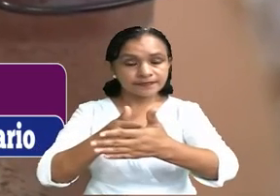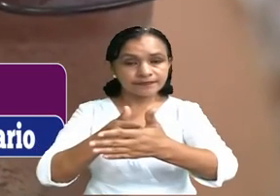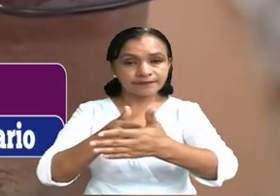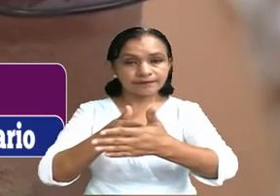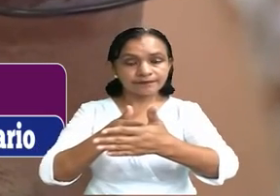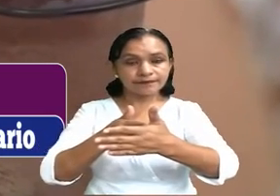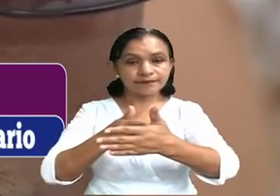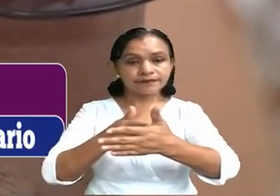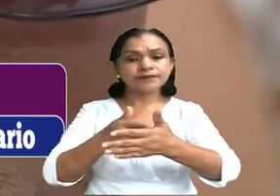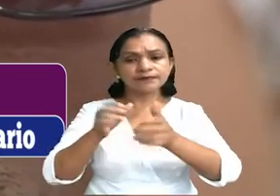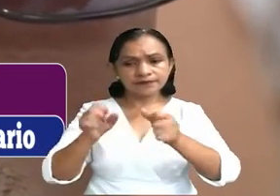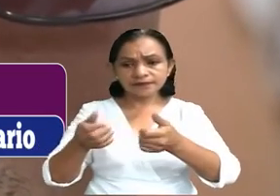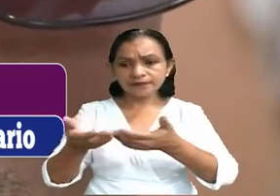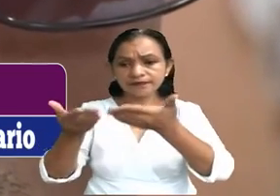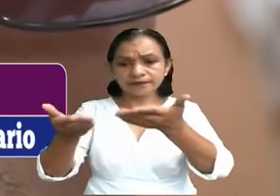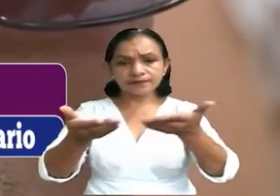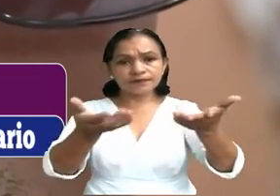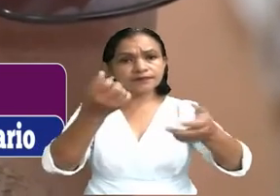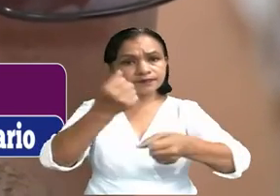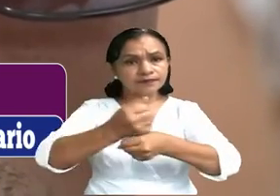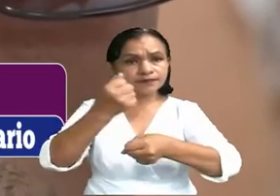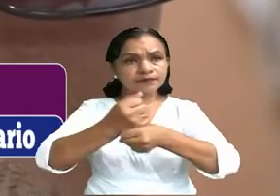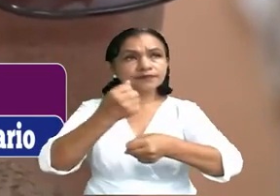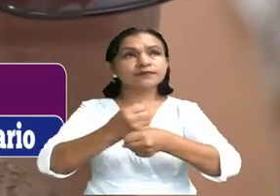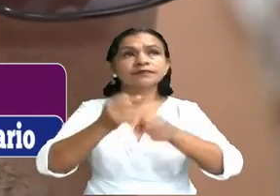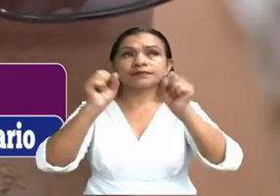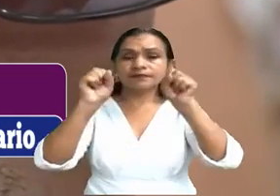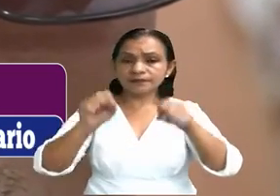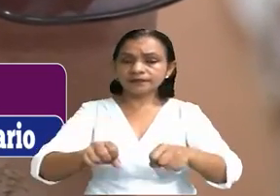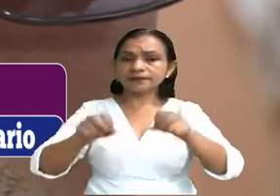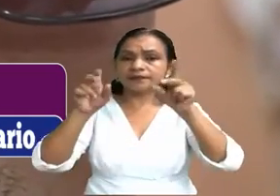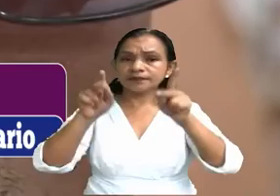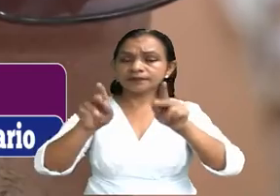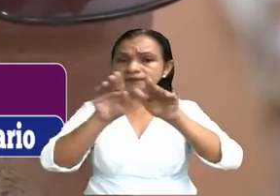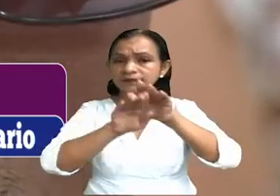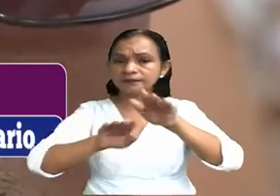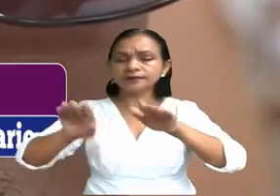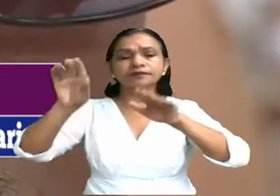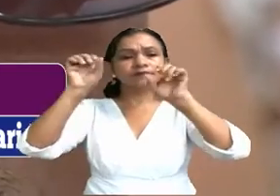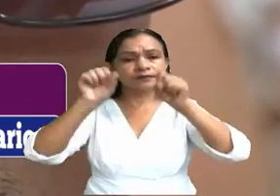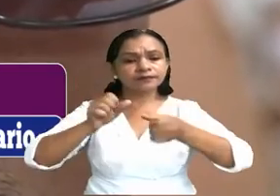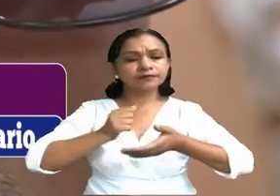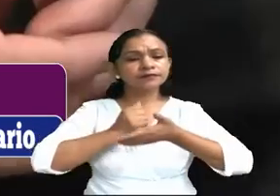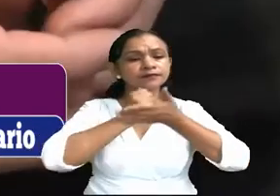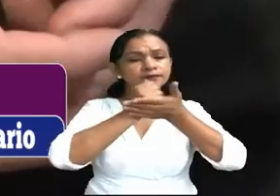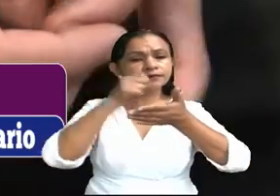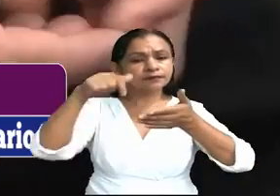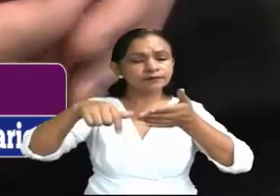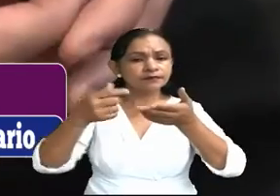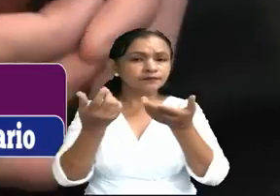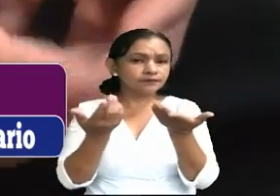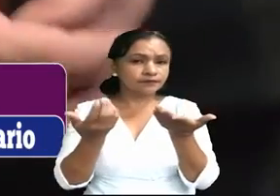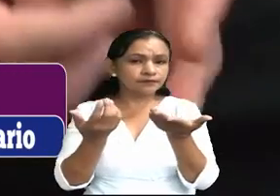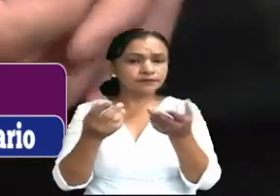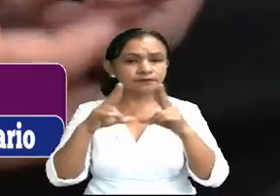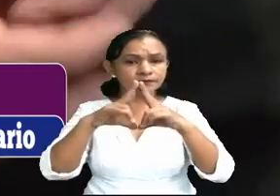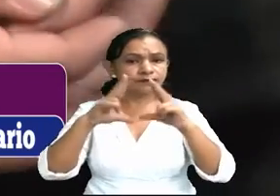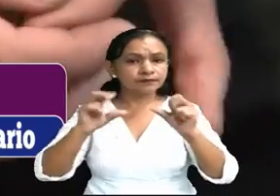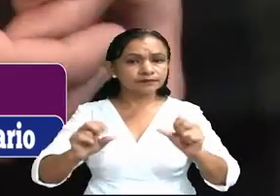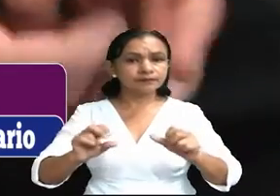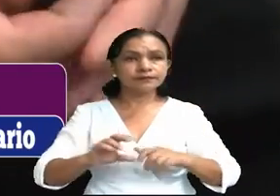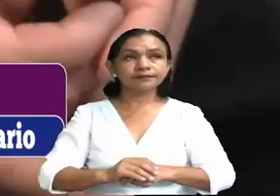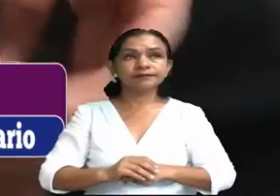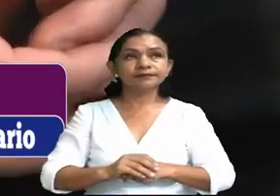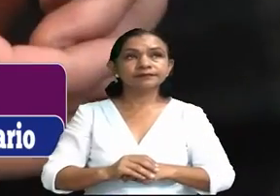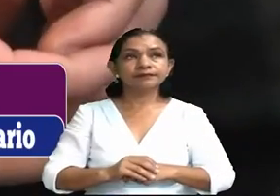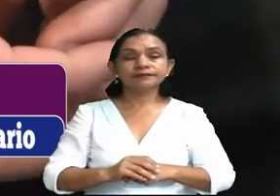se le brindan las oportunidades, simplemente es un ciudadano más capaz de aportar a este país. Y sin duda